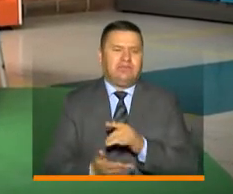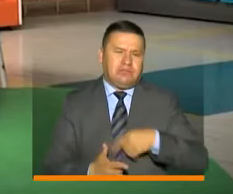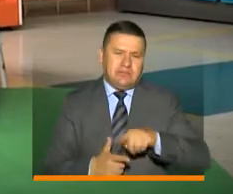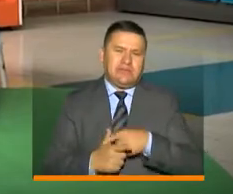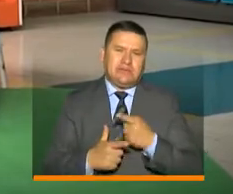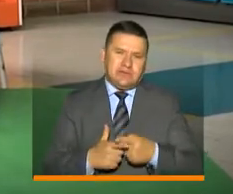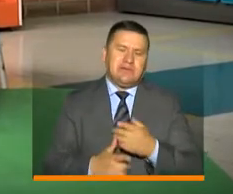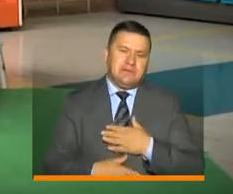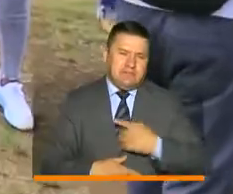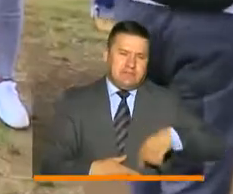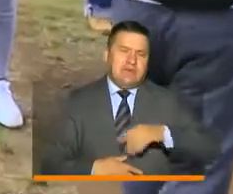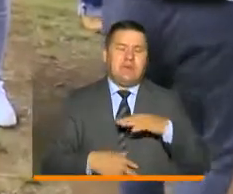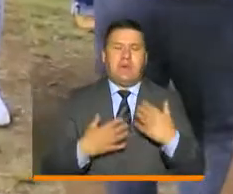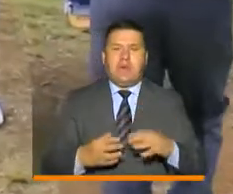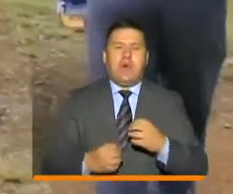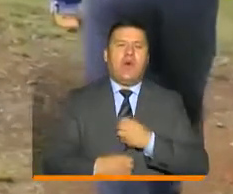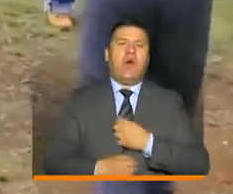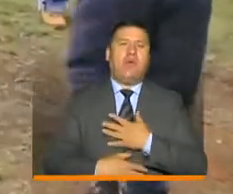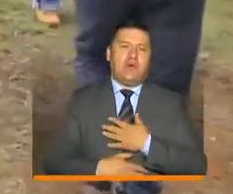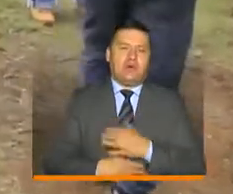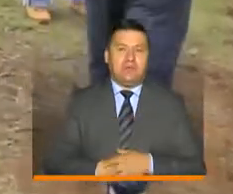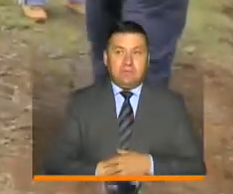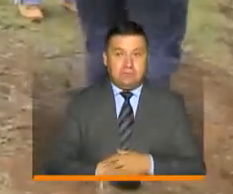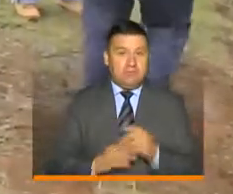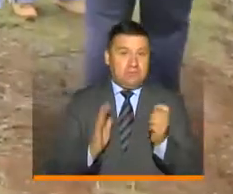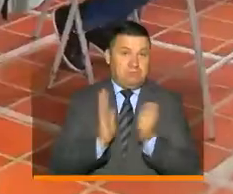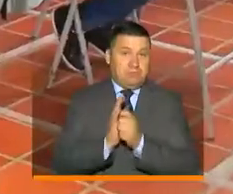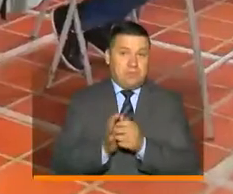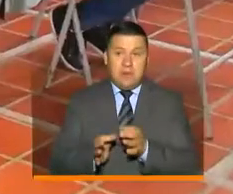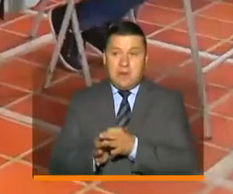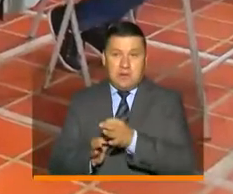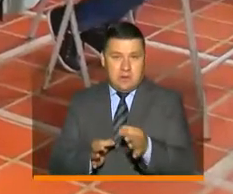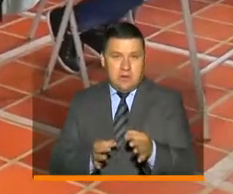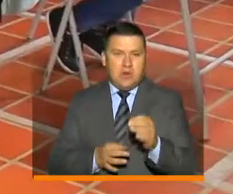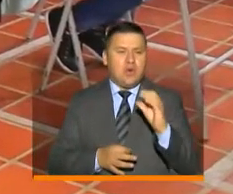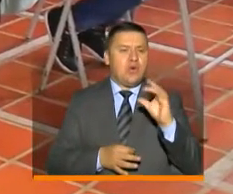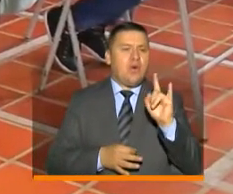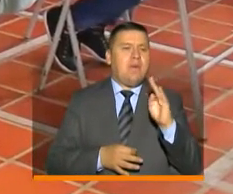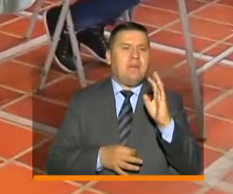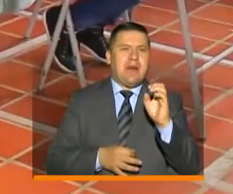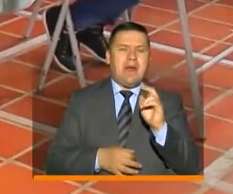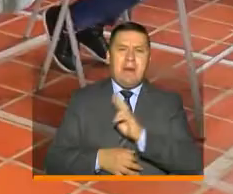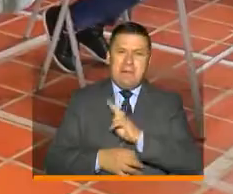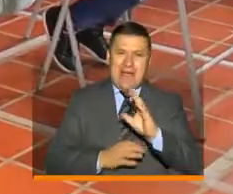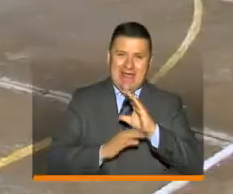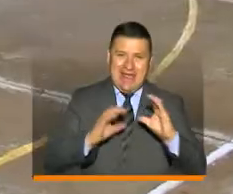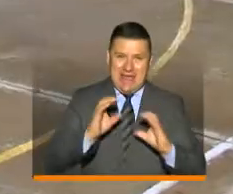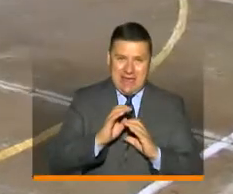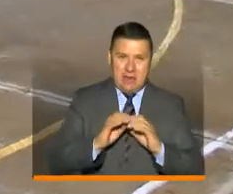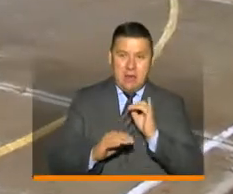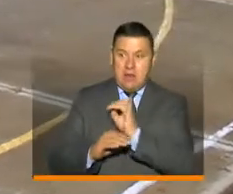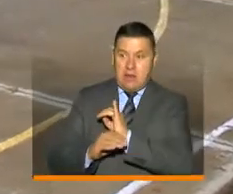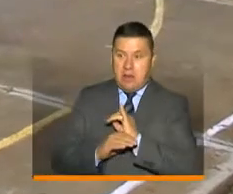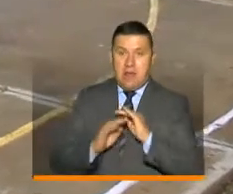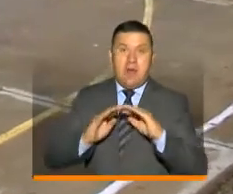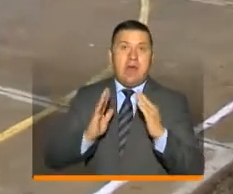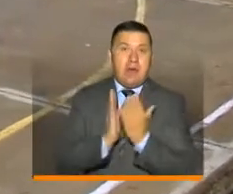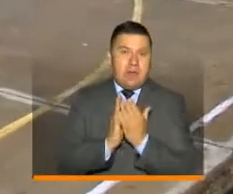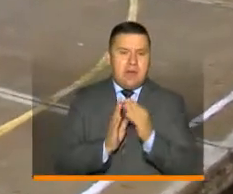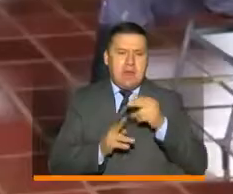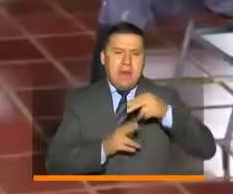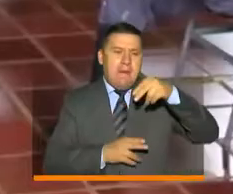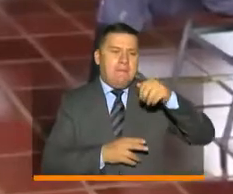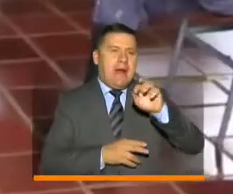por eso, para nosotros es una oportunidad. A su vez, en el municipio de La Cumbre, en el Valle del Cauca, las instituciones educativas